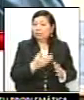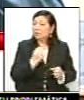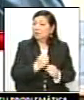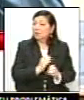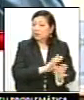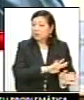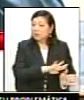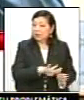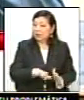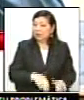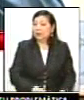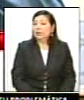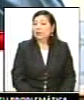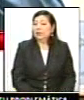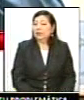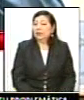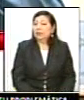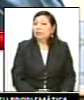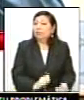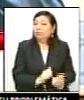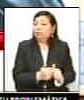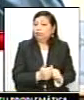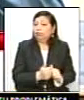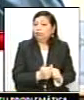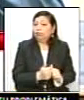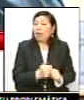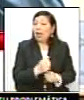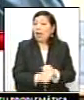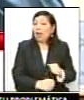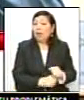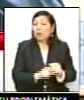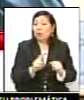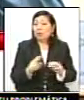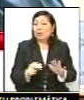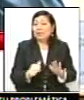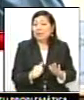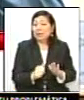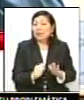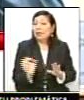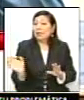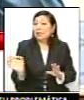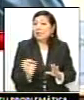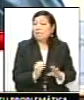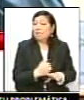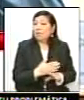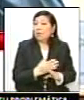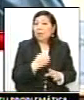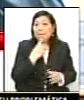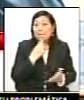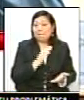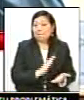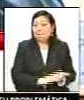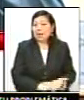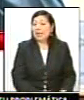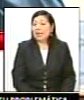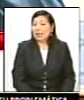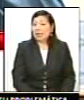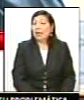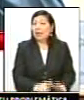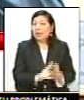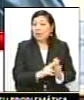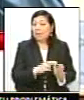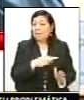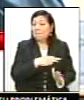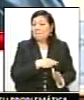retiro por cual causal de renovación excepcional del año 2016 sin causa motivada y justa. Señalan que las